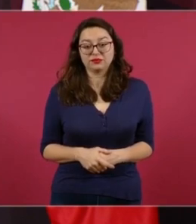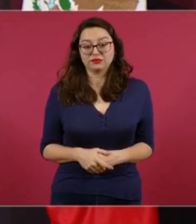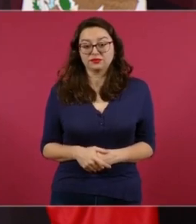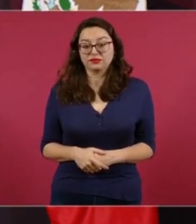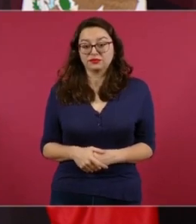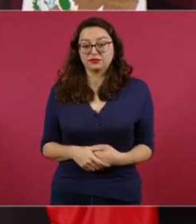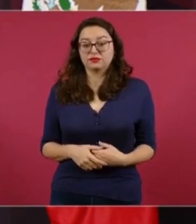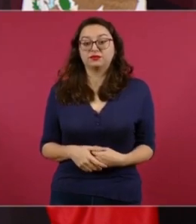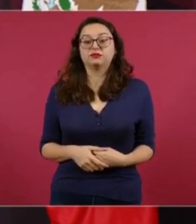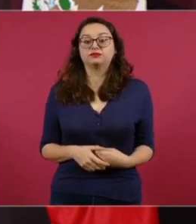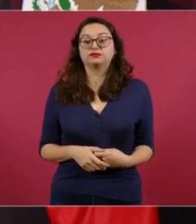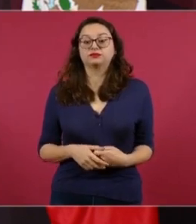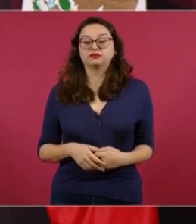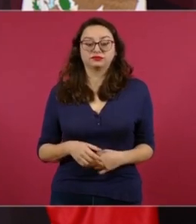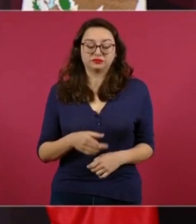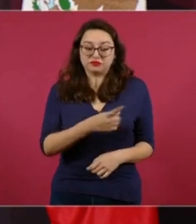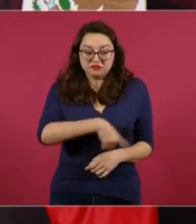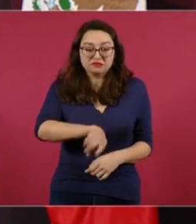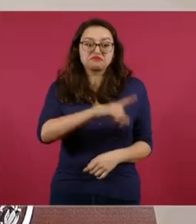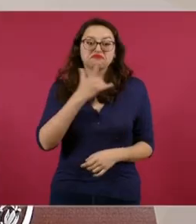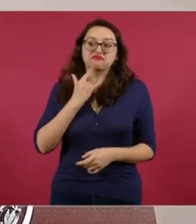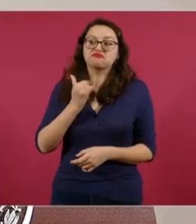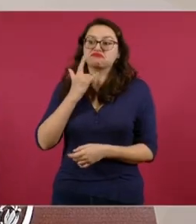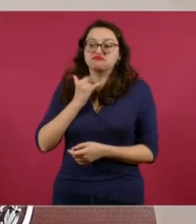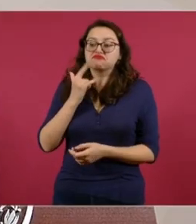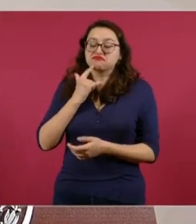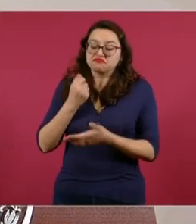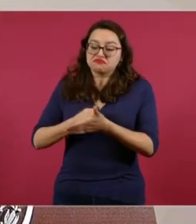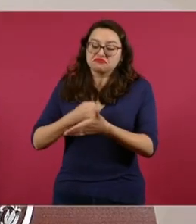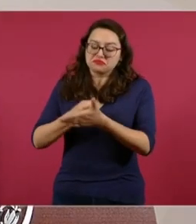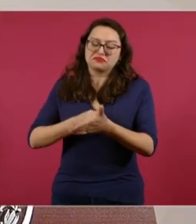hagan su lucha,